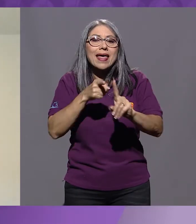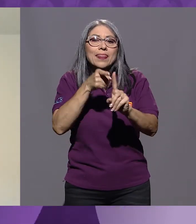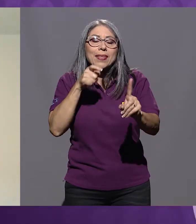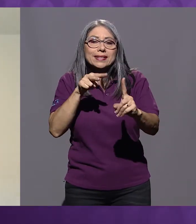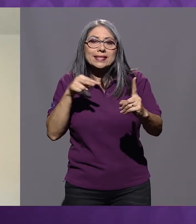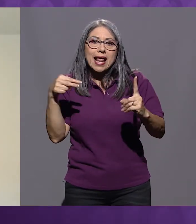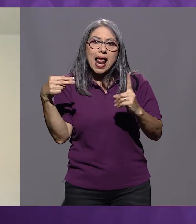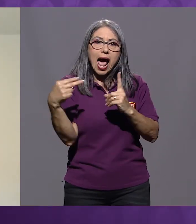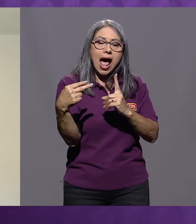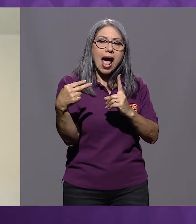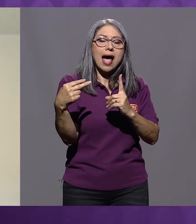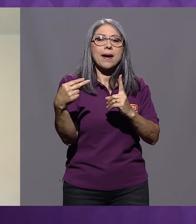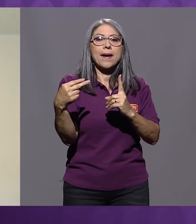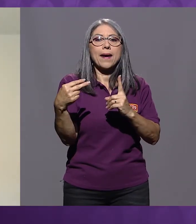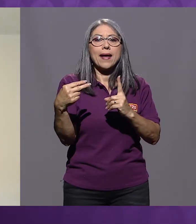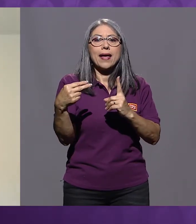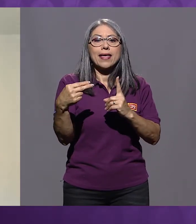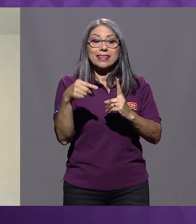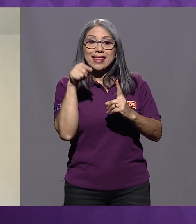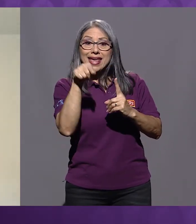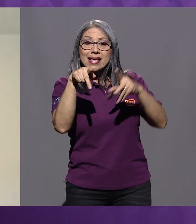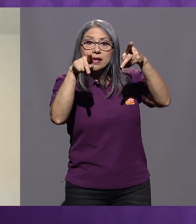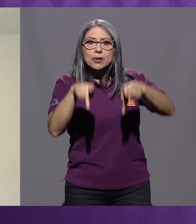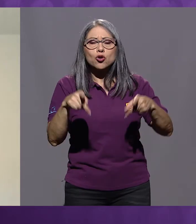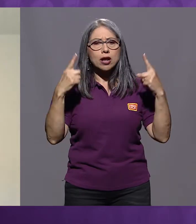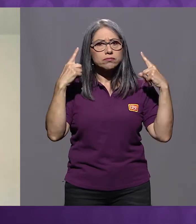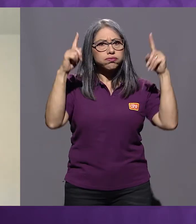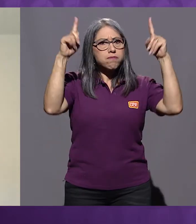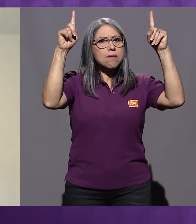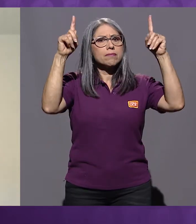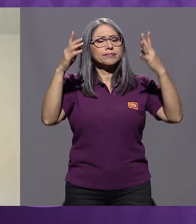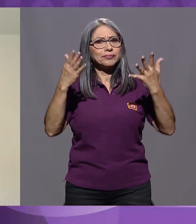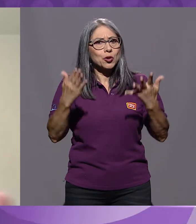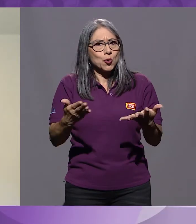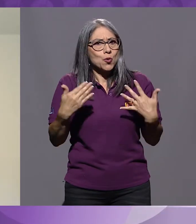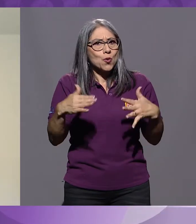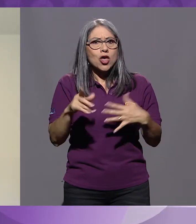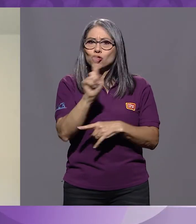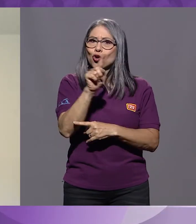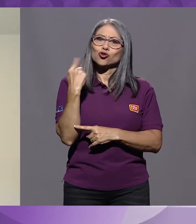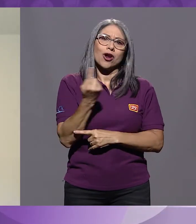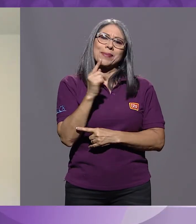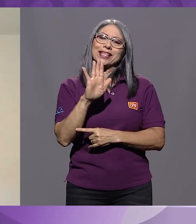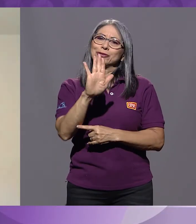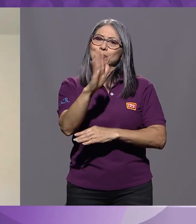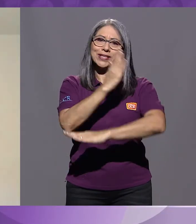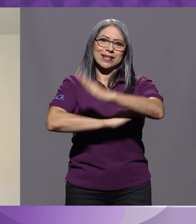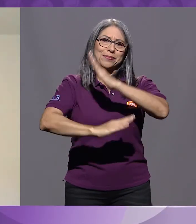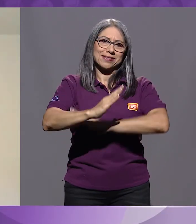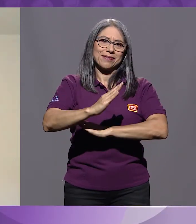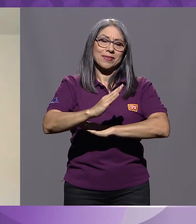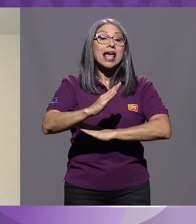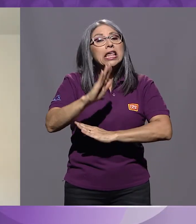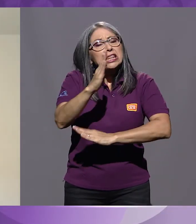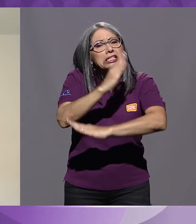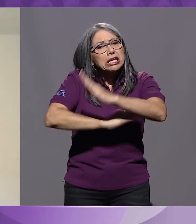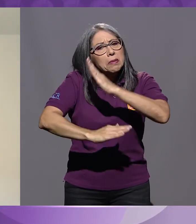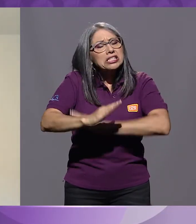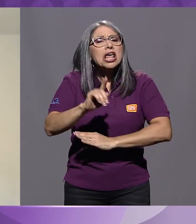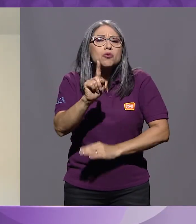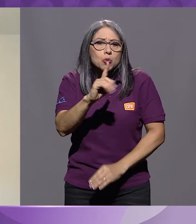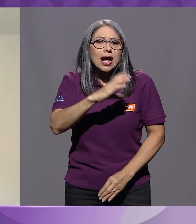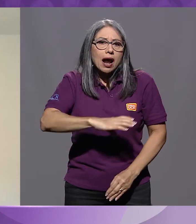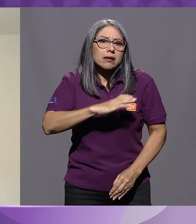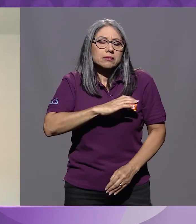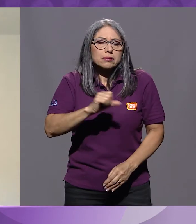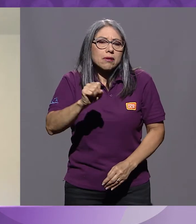el ángulo del logro de esta persona, que va mucho más allá de la discapacidad. Que la discapacidad sea una